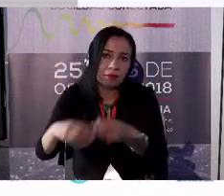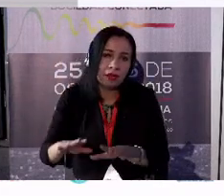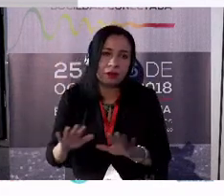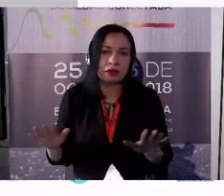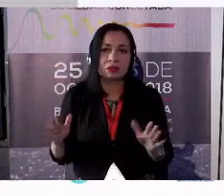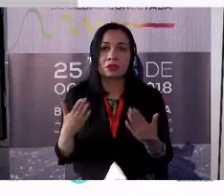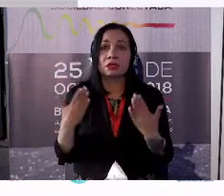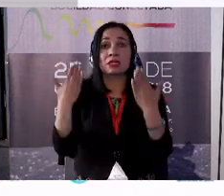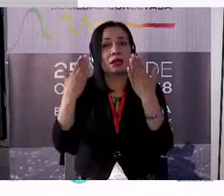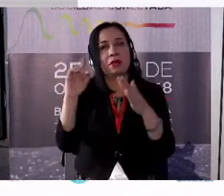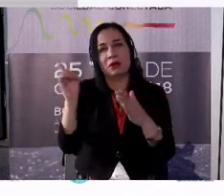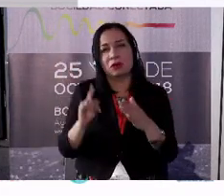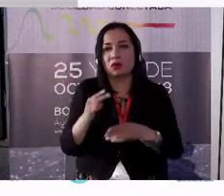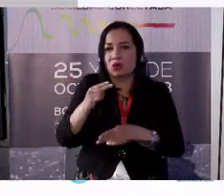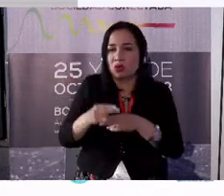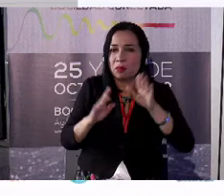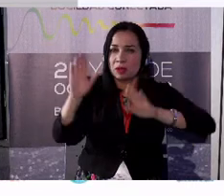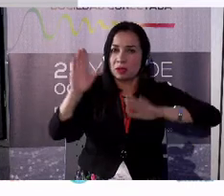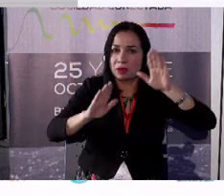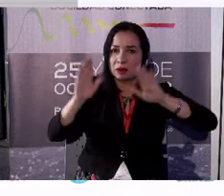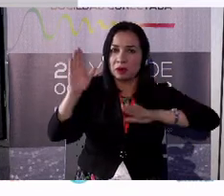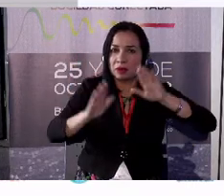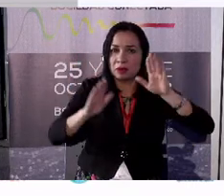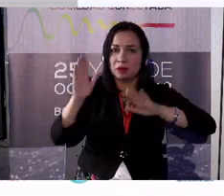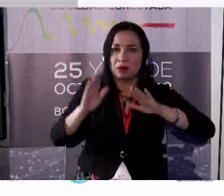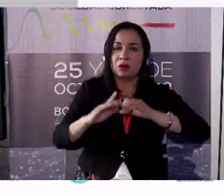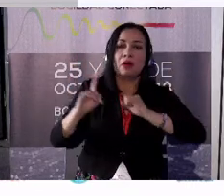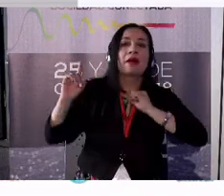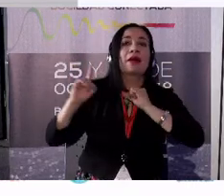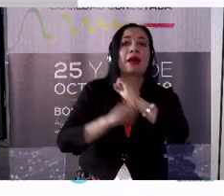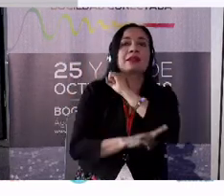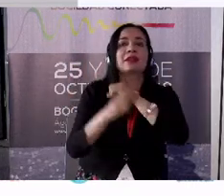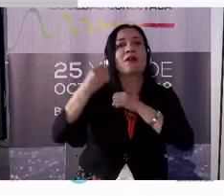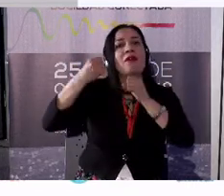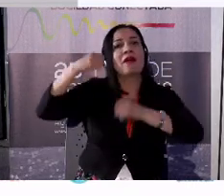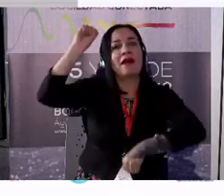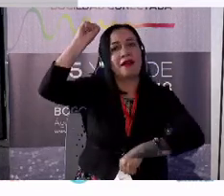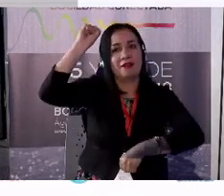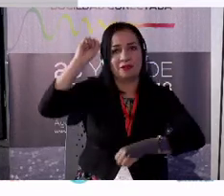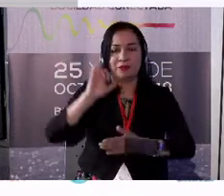nombre en teoría de subastas que se llama la maldición del ganador.